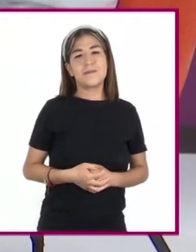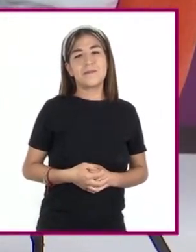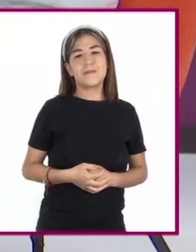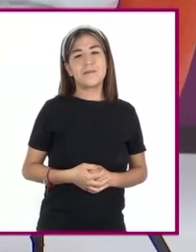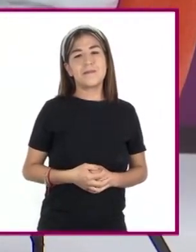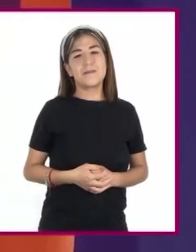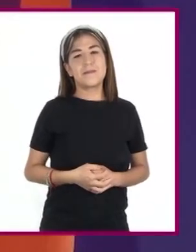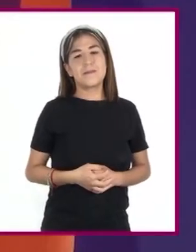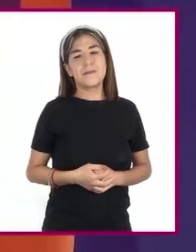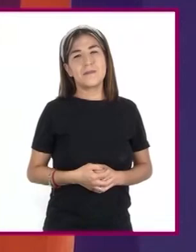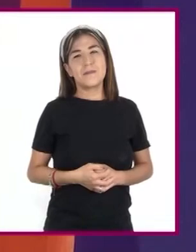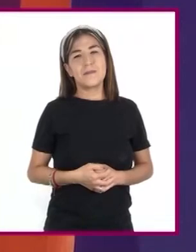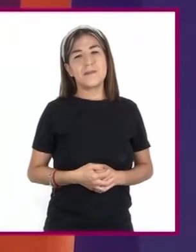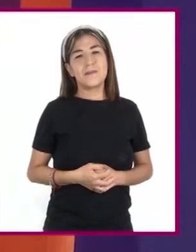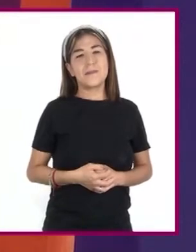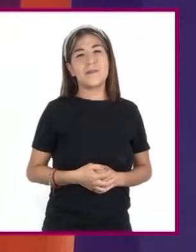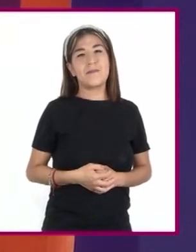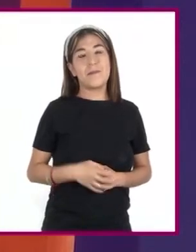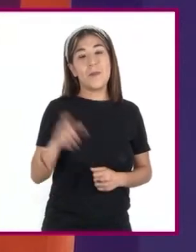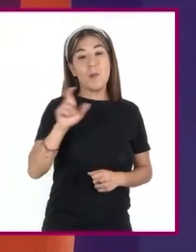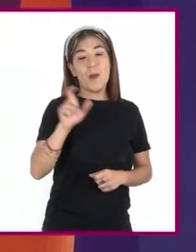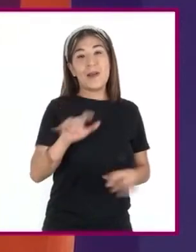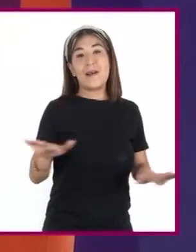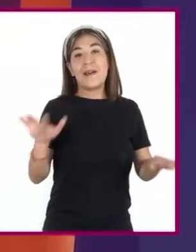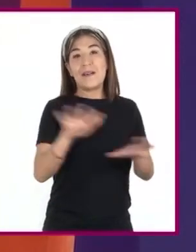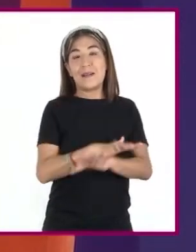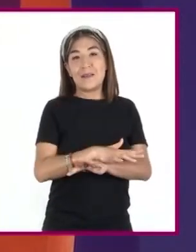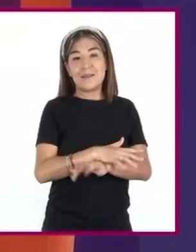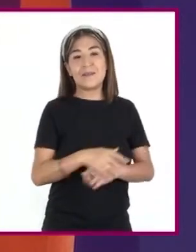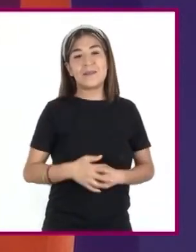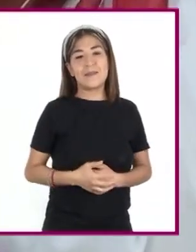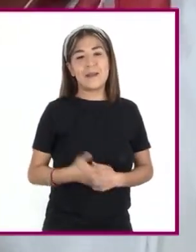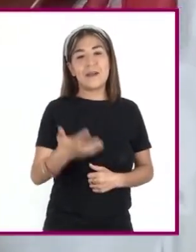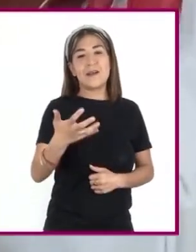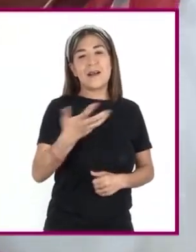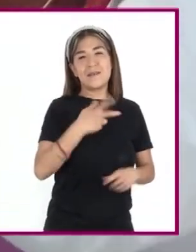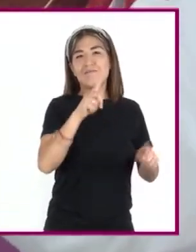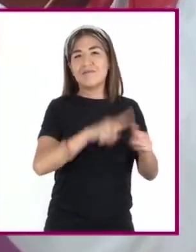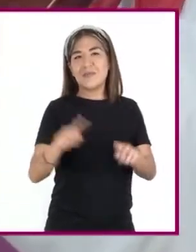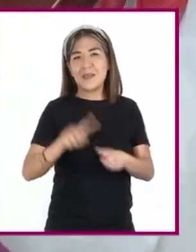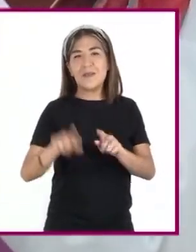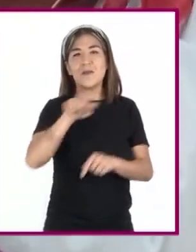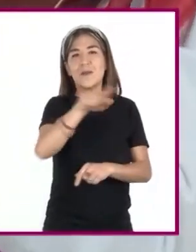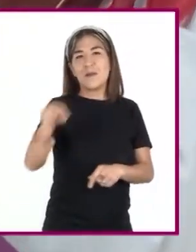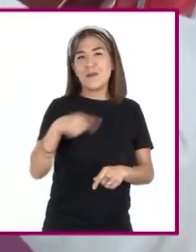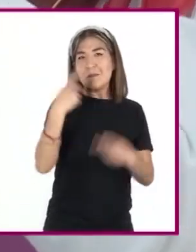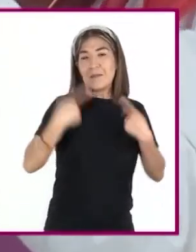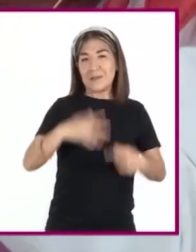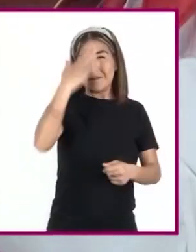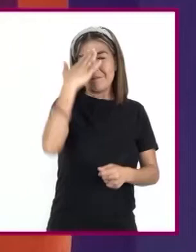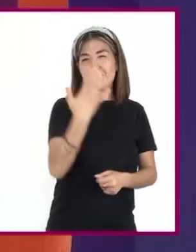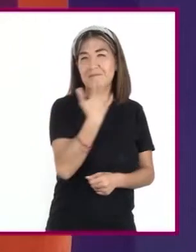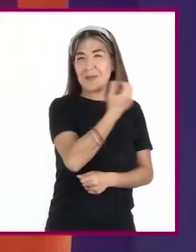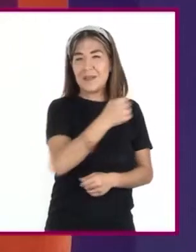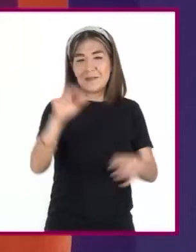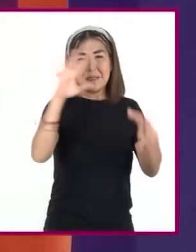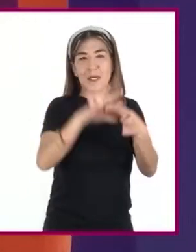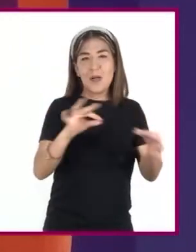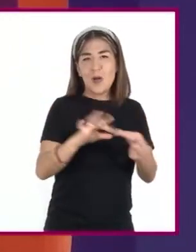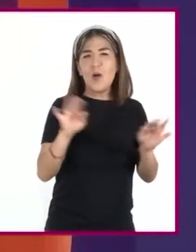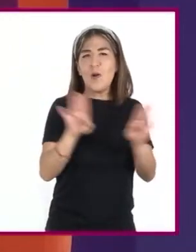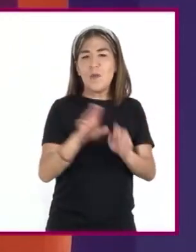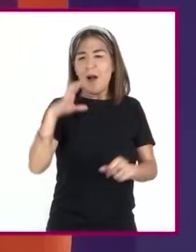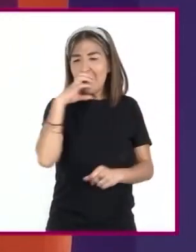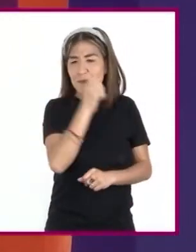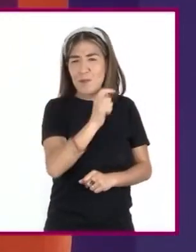Y en cuanto a los cambios, existen variantes en tantos instantes, dijeron los sabios. Con luz, con calor,